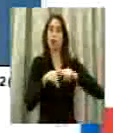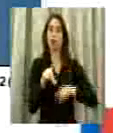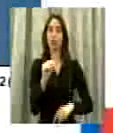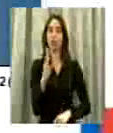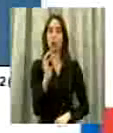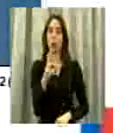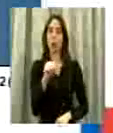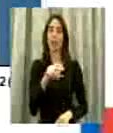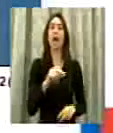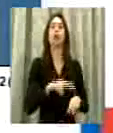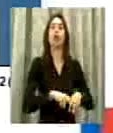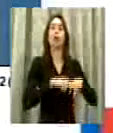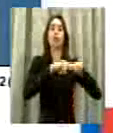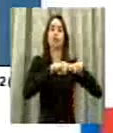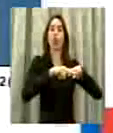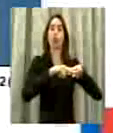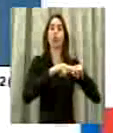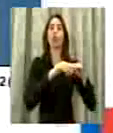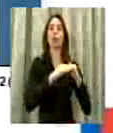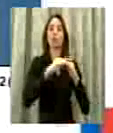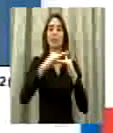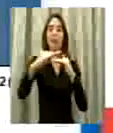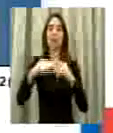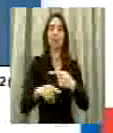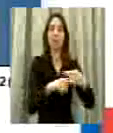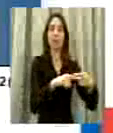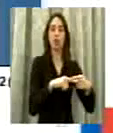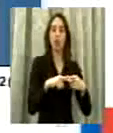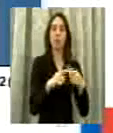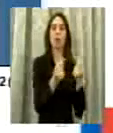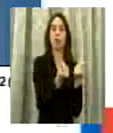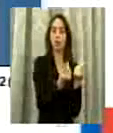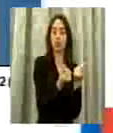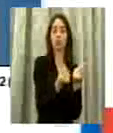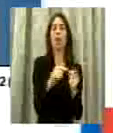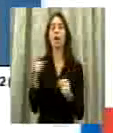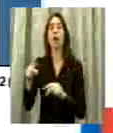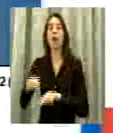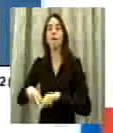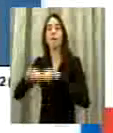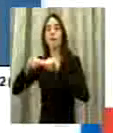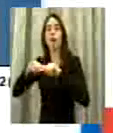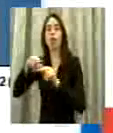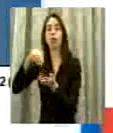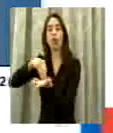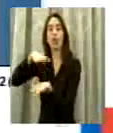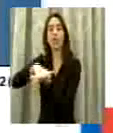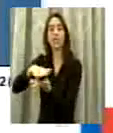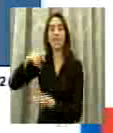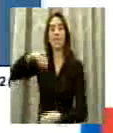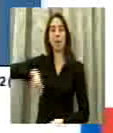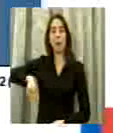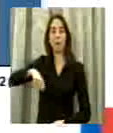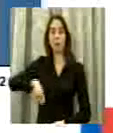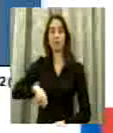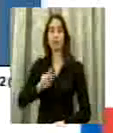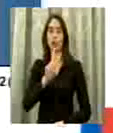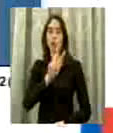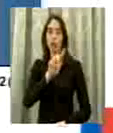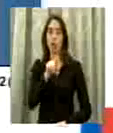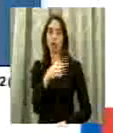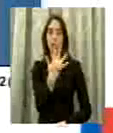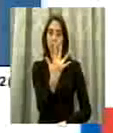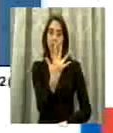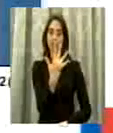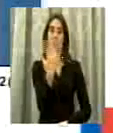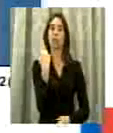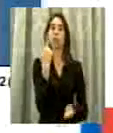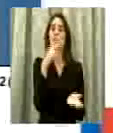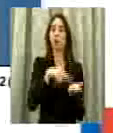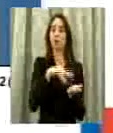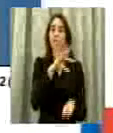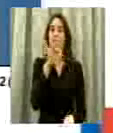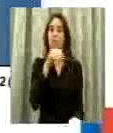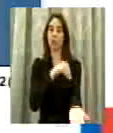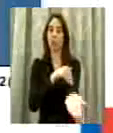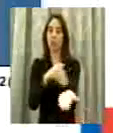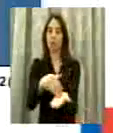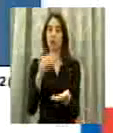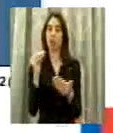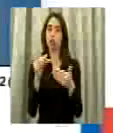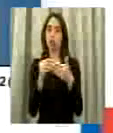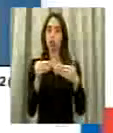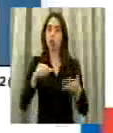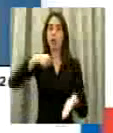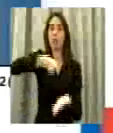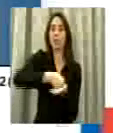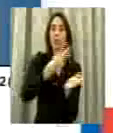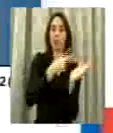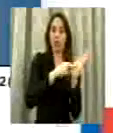Estabilización Económico-Social y el Fondo de Reserva de Pensiones. 2,5 partió 2.500 millones de dólares, la posición a fines